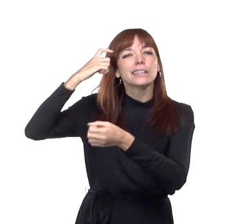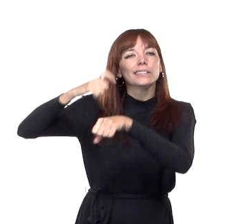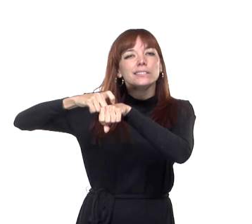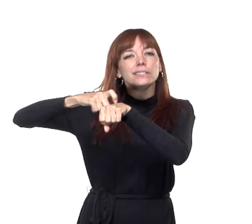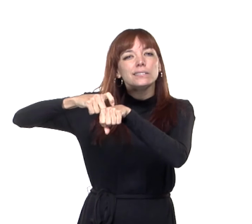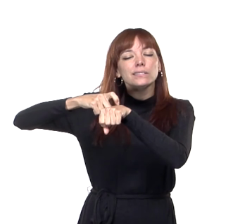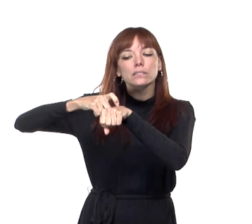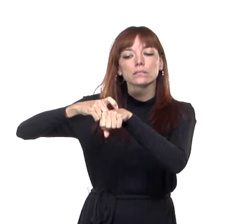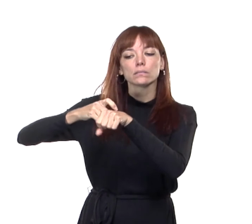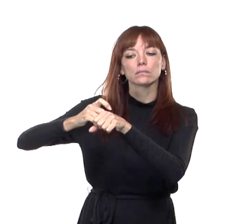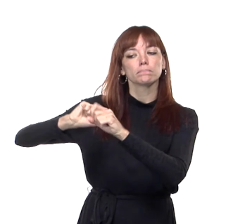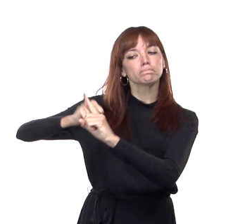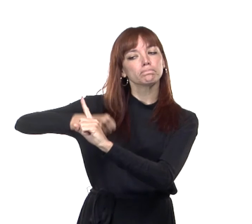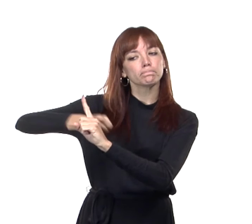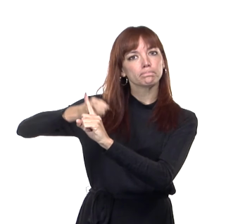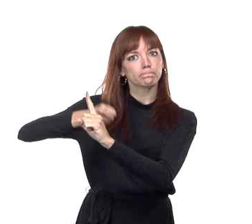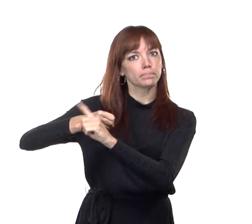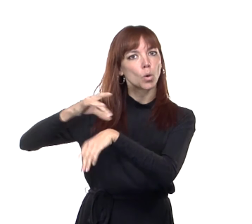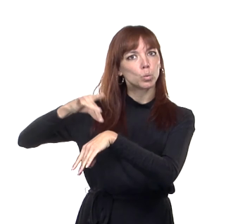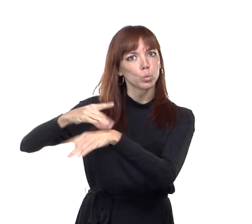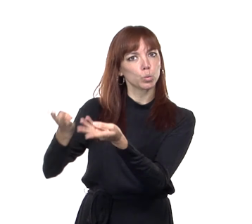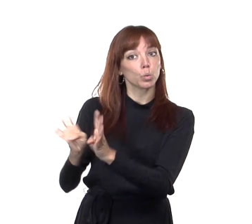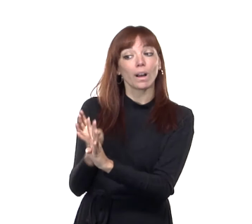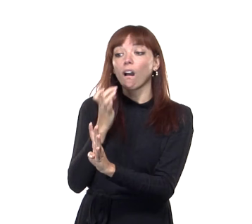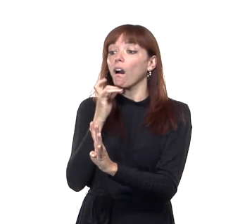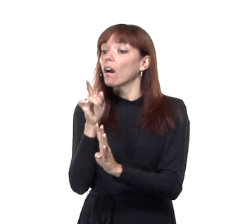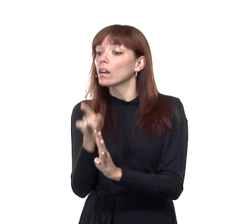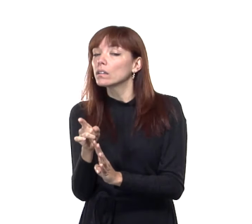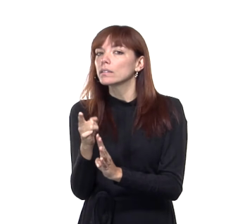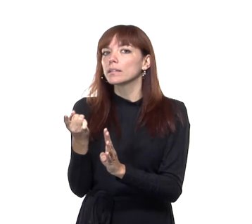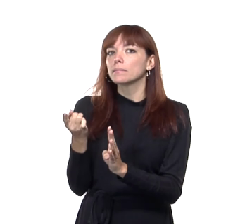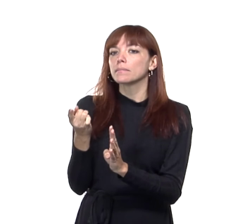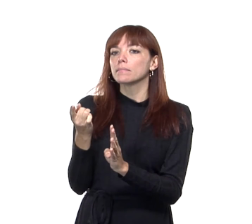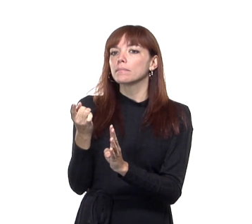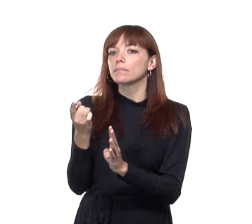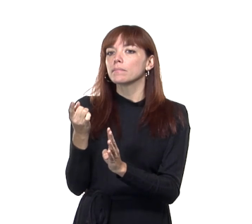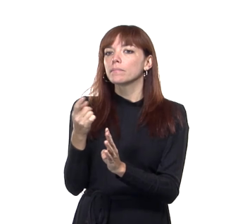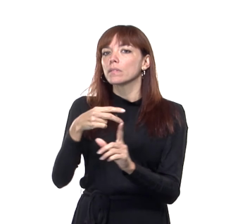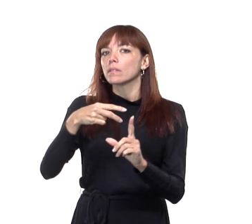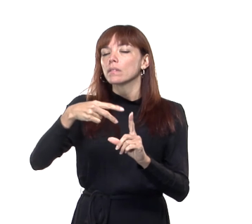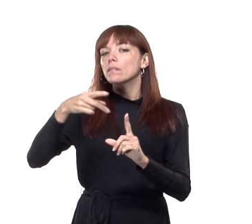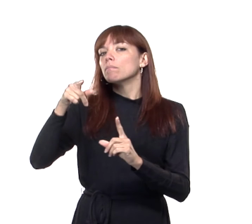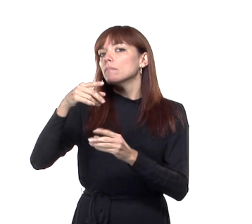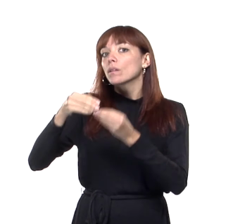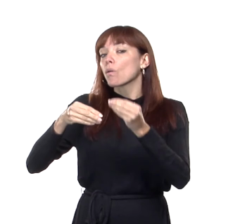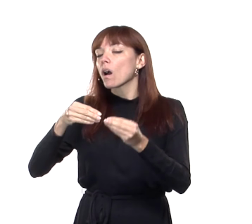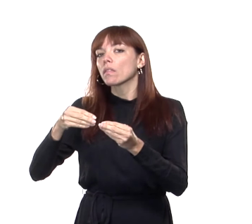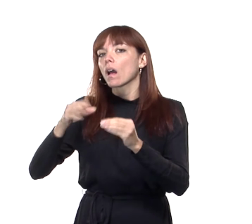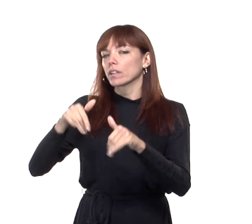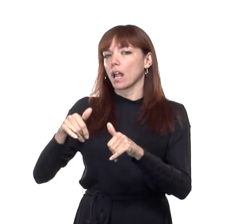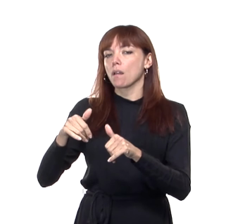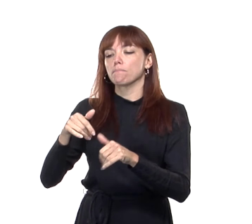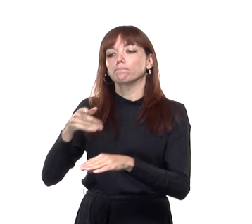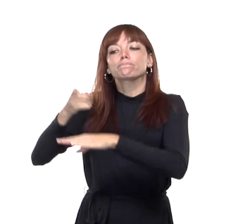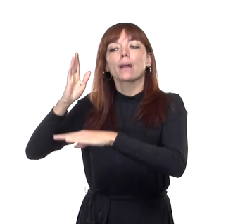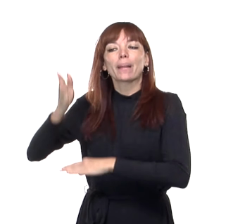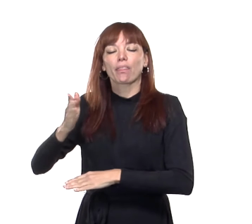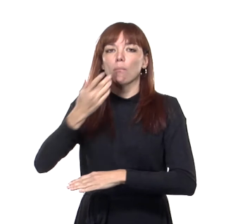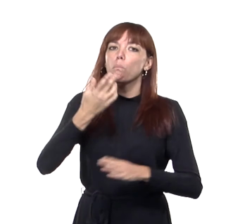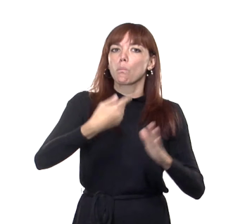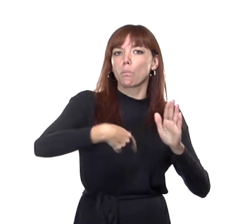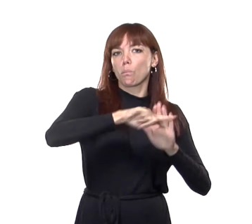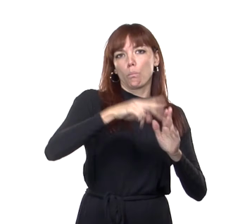extorsionó a los pacientes de que si no daban determinado número de bitcoins esos expedientes se iban a publicar y estos casos